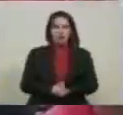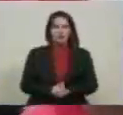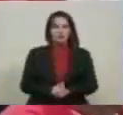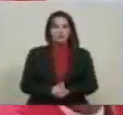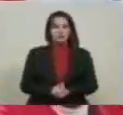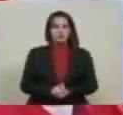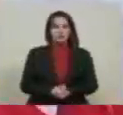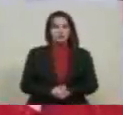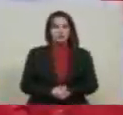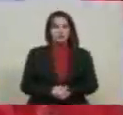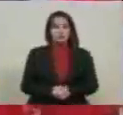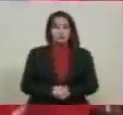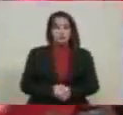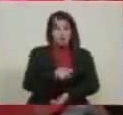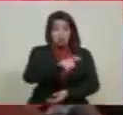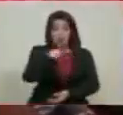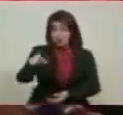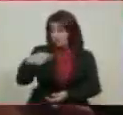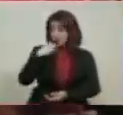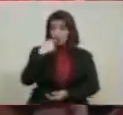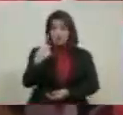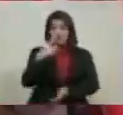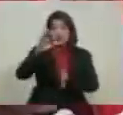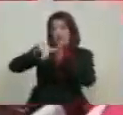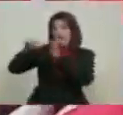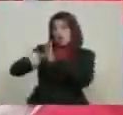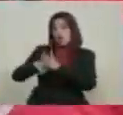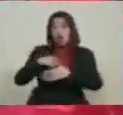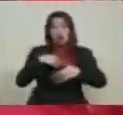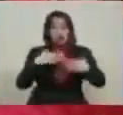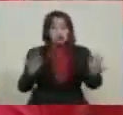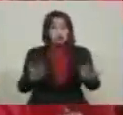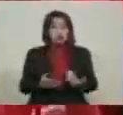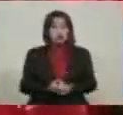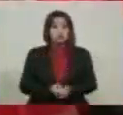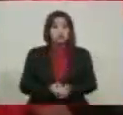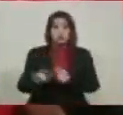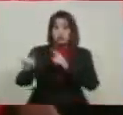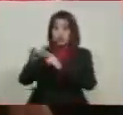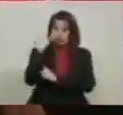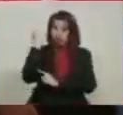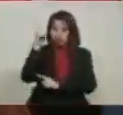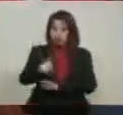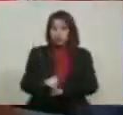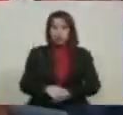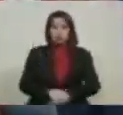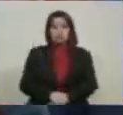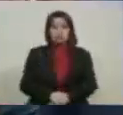Ni corrupto se le puede decir, ladrones y traidores.